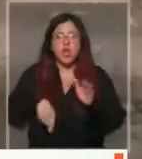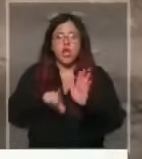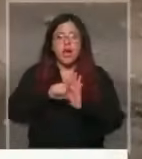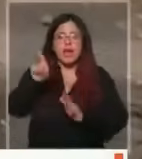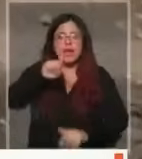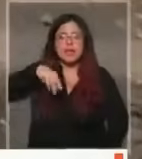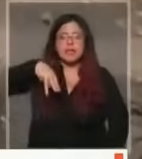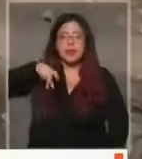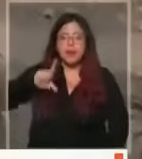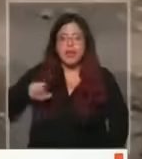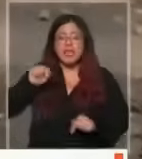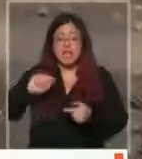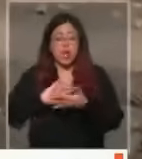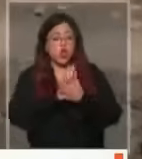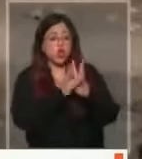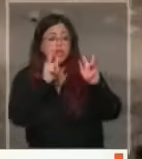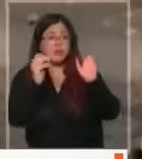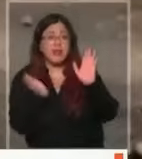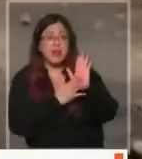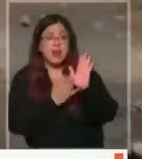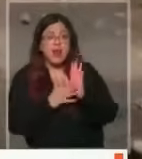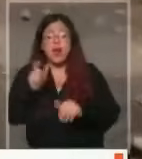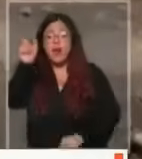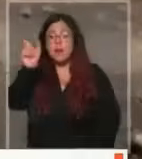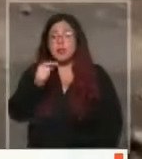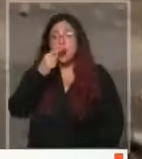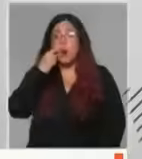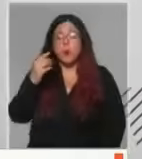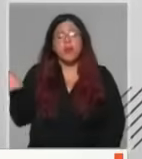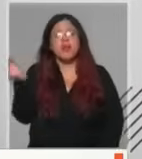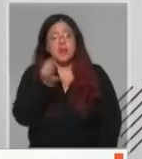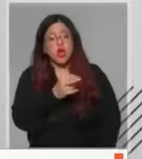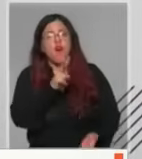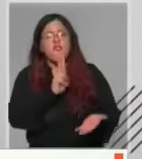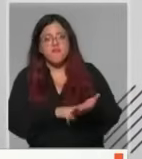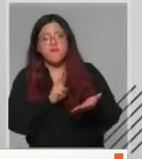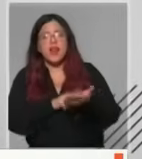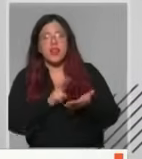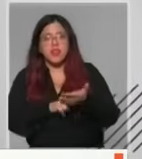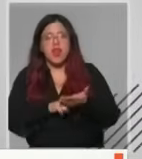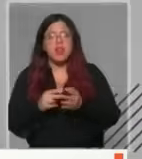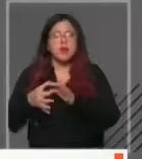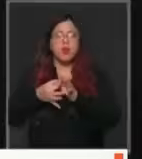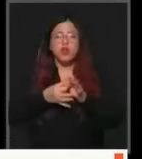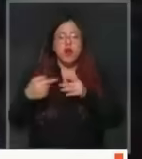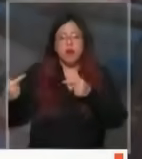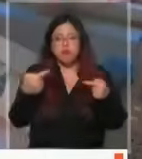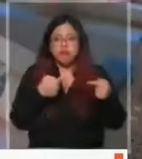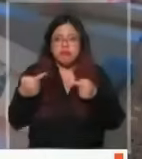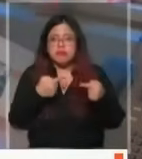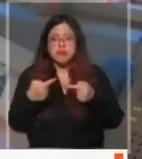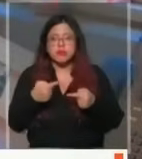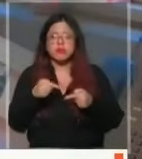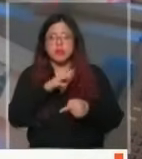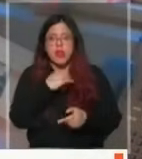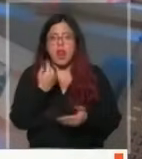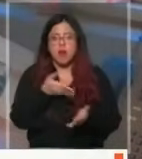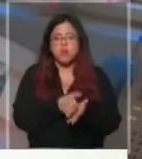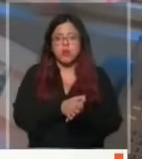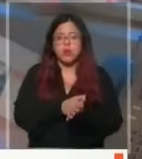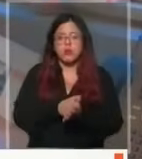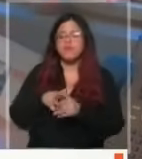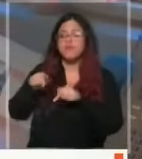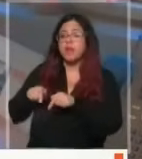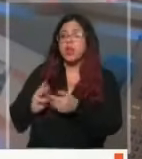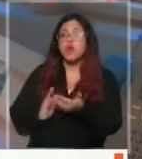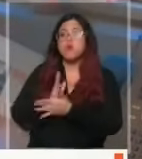de todas las pruebas, el sujeto confesó que mató a su suegra producto de una discusión. El inicio de esa